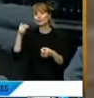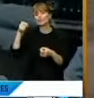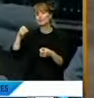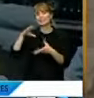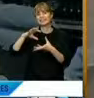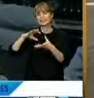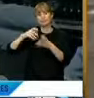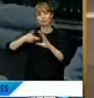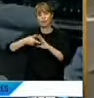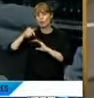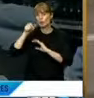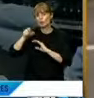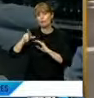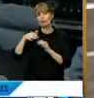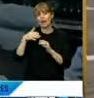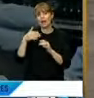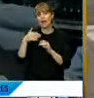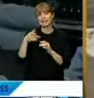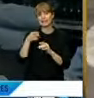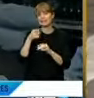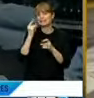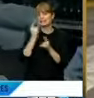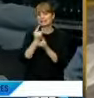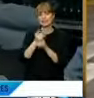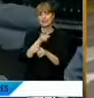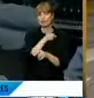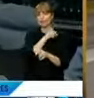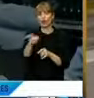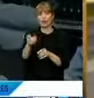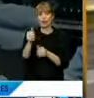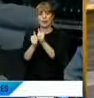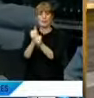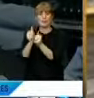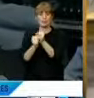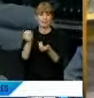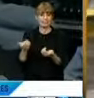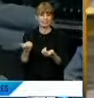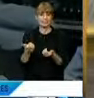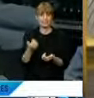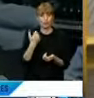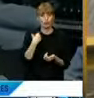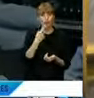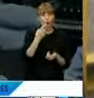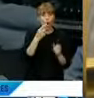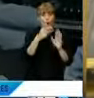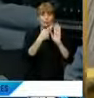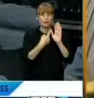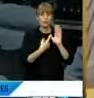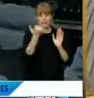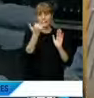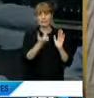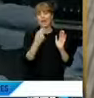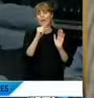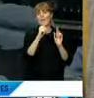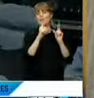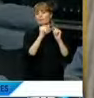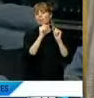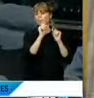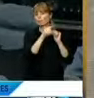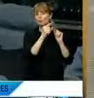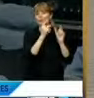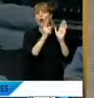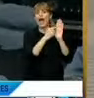y Y por supuesto sobre rivadavia cruzando combate de Los Pozos permanecen las camionetas de gendarmería algo de prefectura policía de la